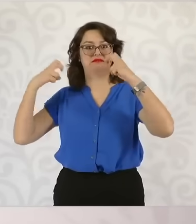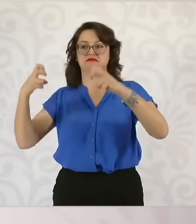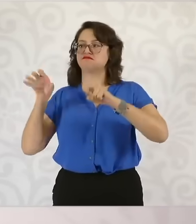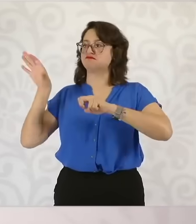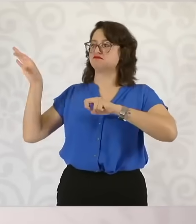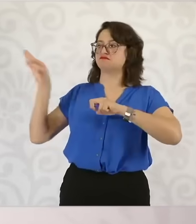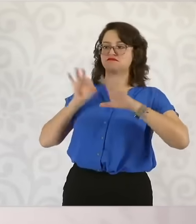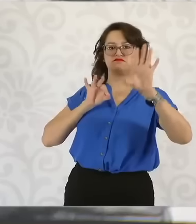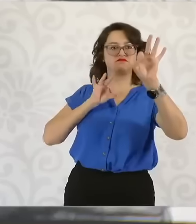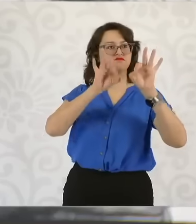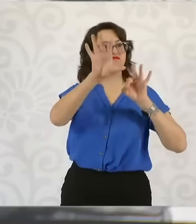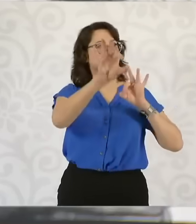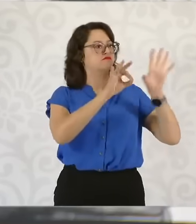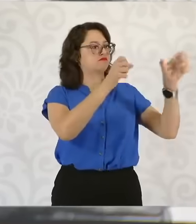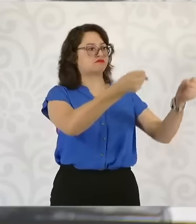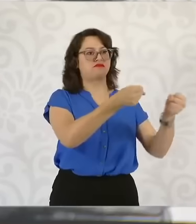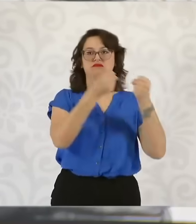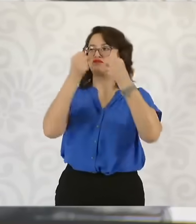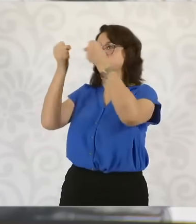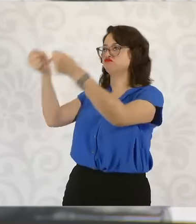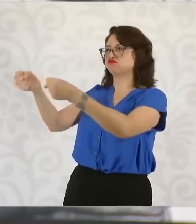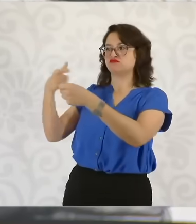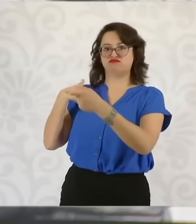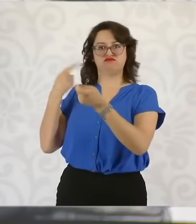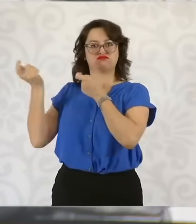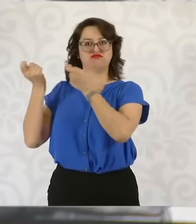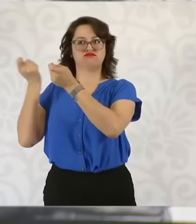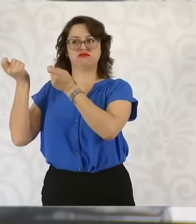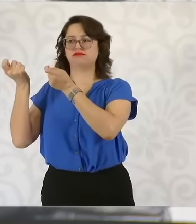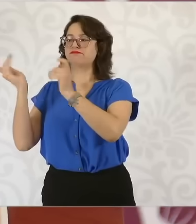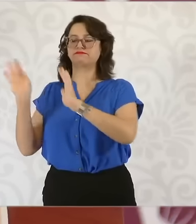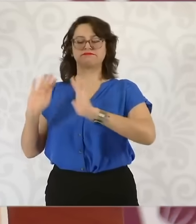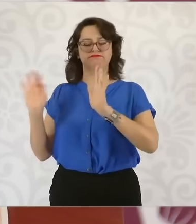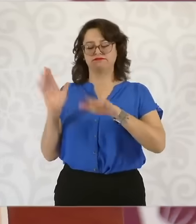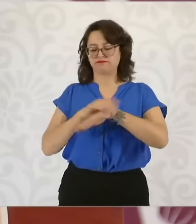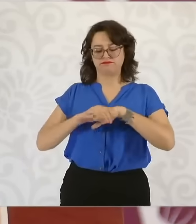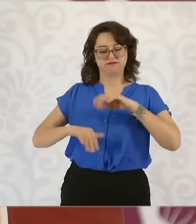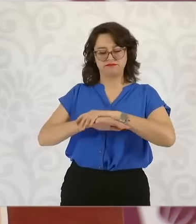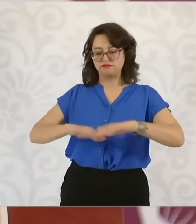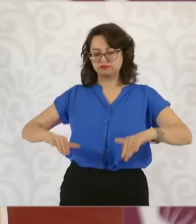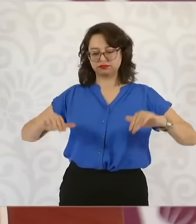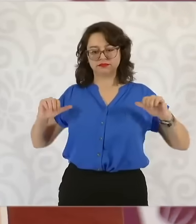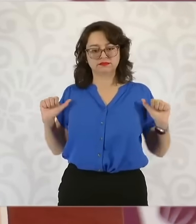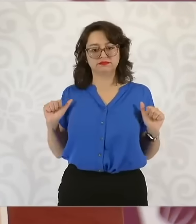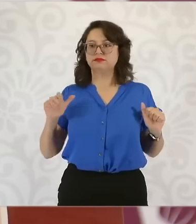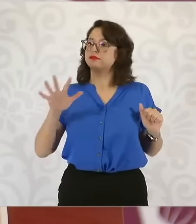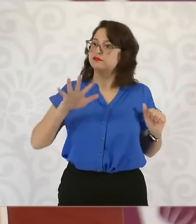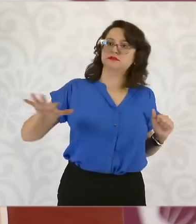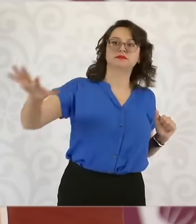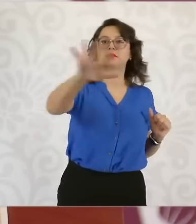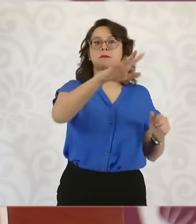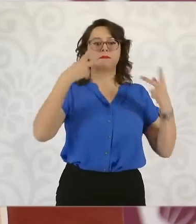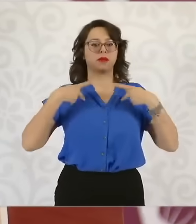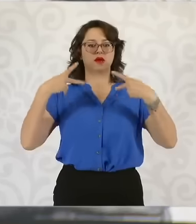y se lo está dando al pueblo de México para que el pueblo de México elija. ¿En qué momento eso es perder